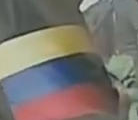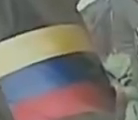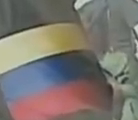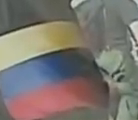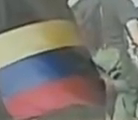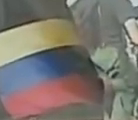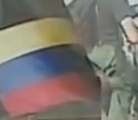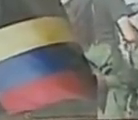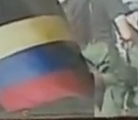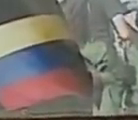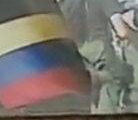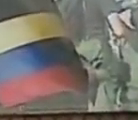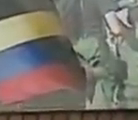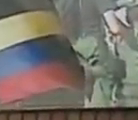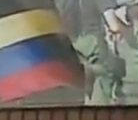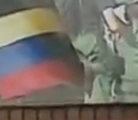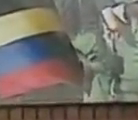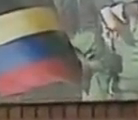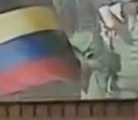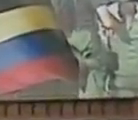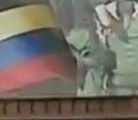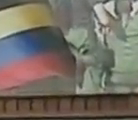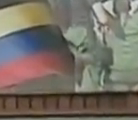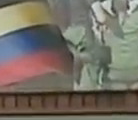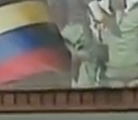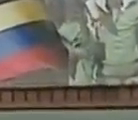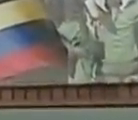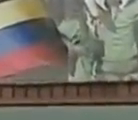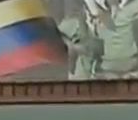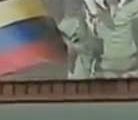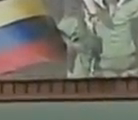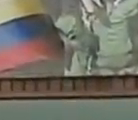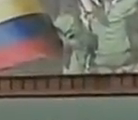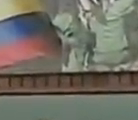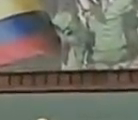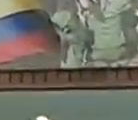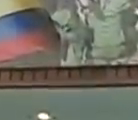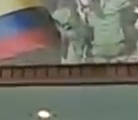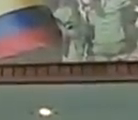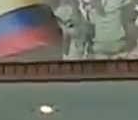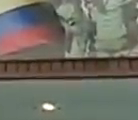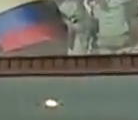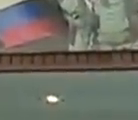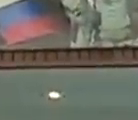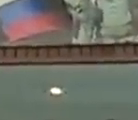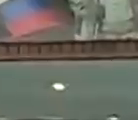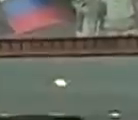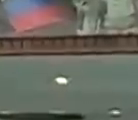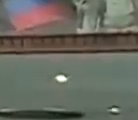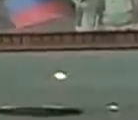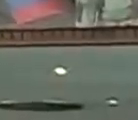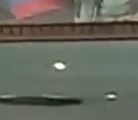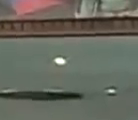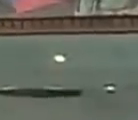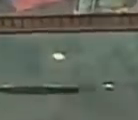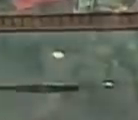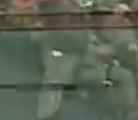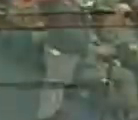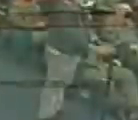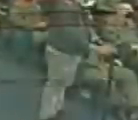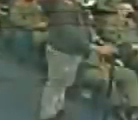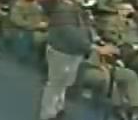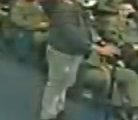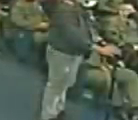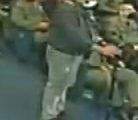siempre presente con su imagen, su marcialidad, su sonrisa, su mensaje,